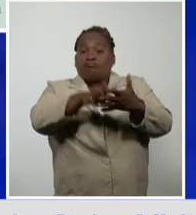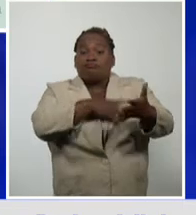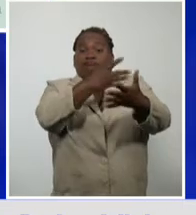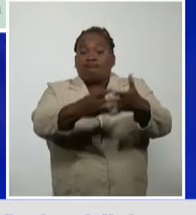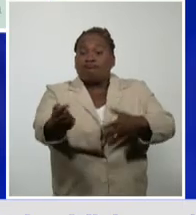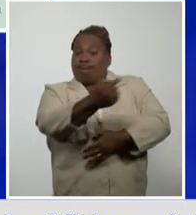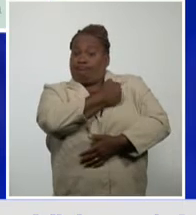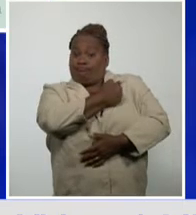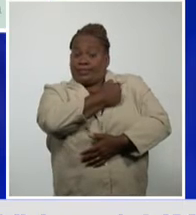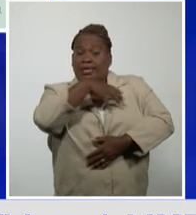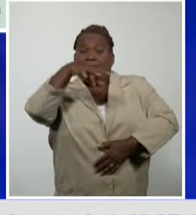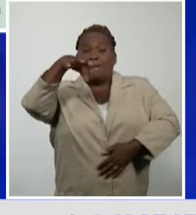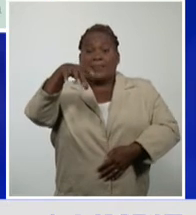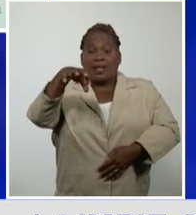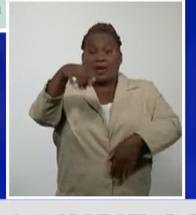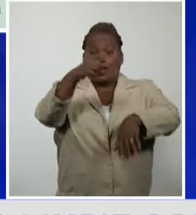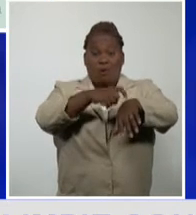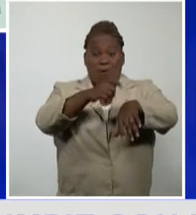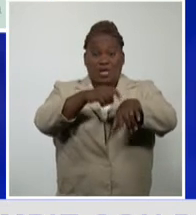Pinar del Río en estos momentos